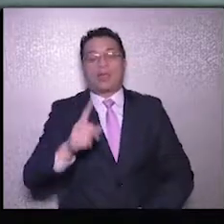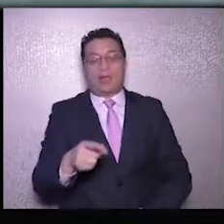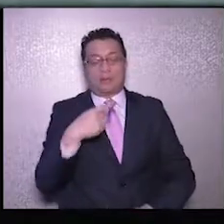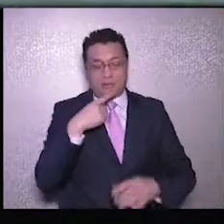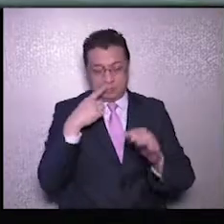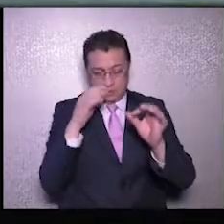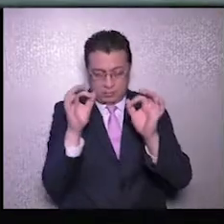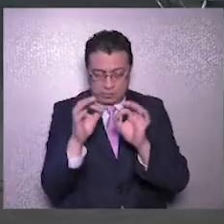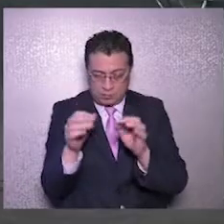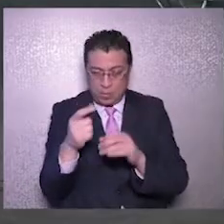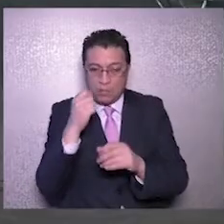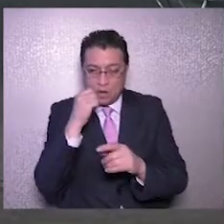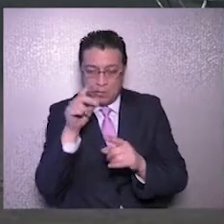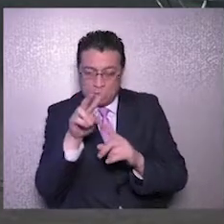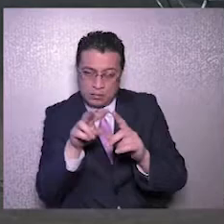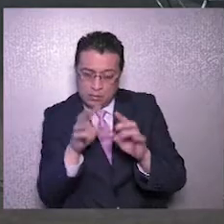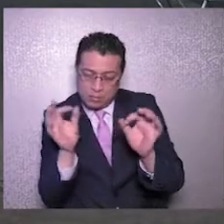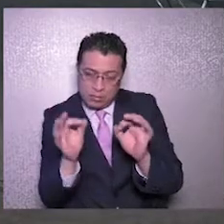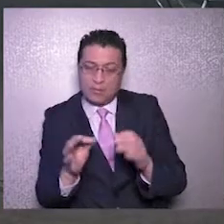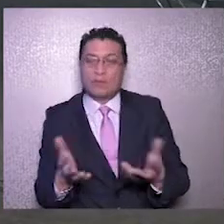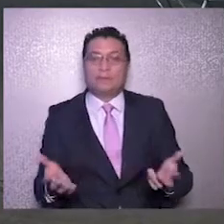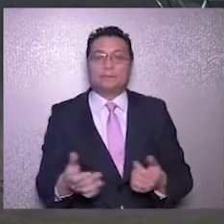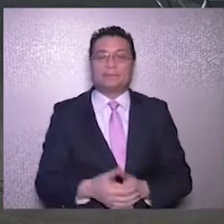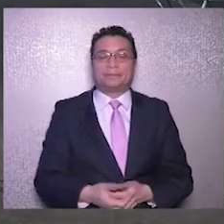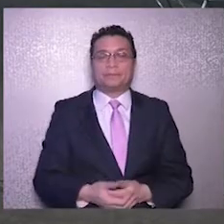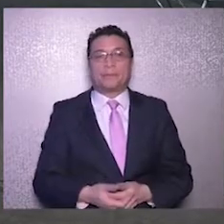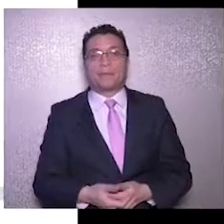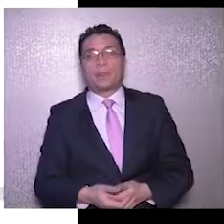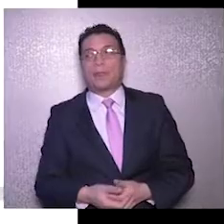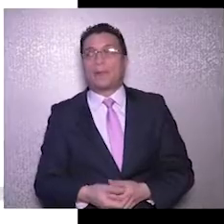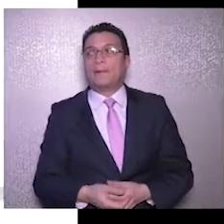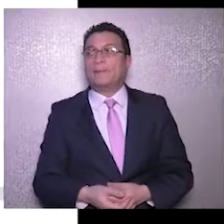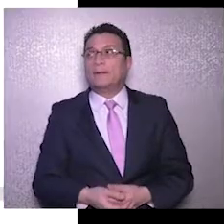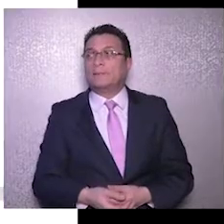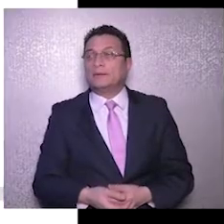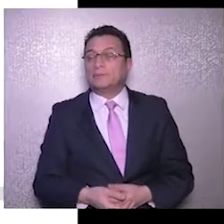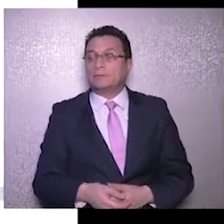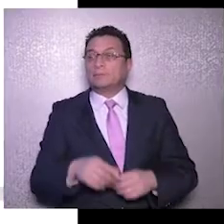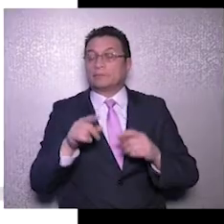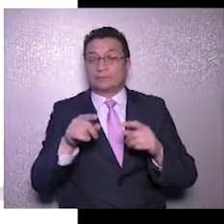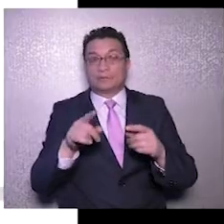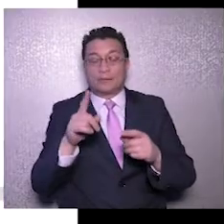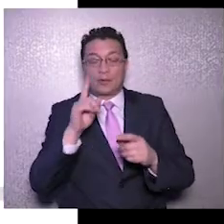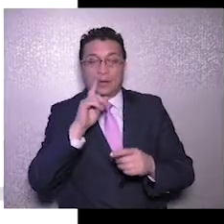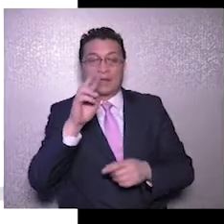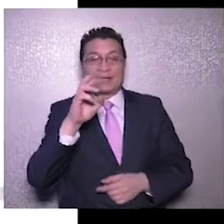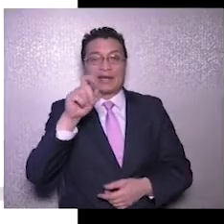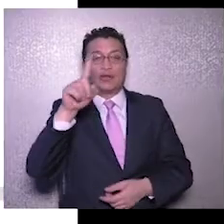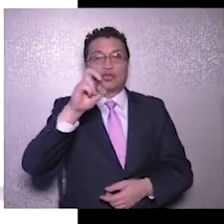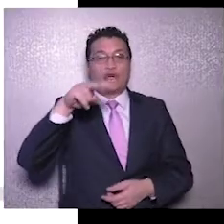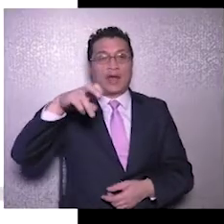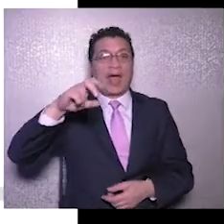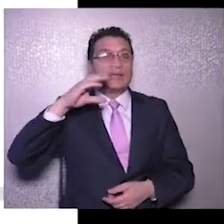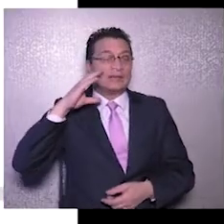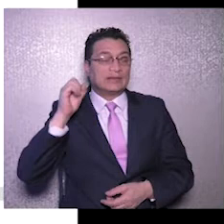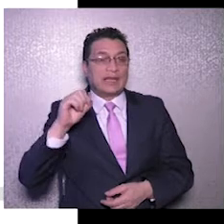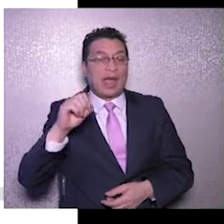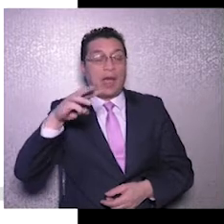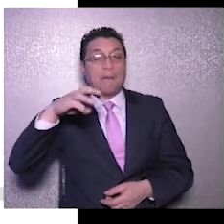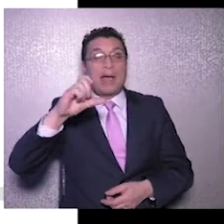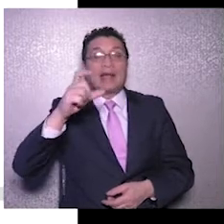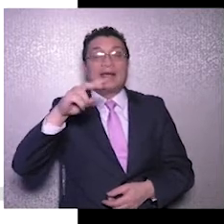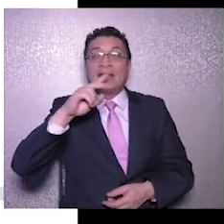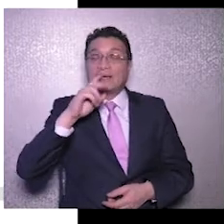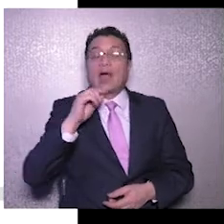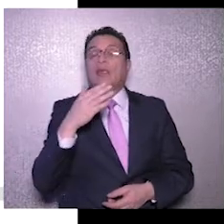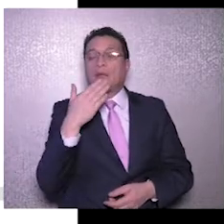cuerpo humano de otro humano. La resonancia magnética es otro lugar increíble. Para llegar a la